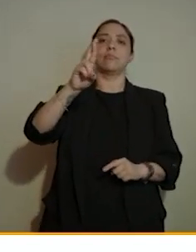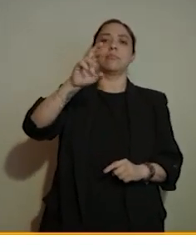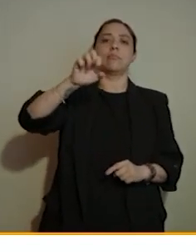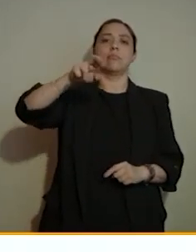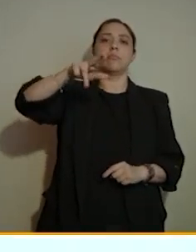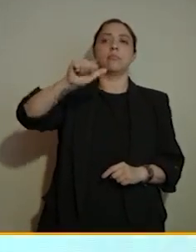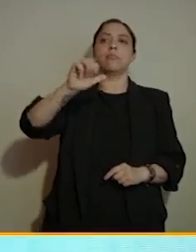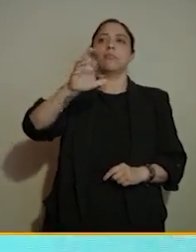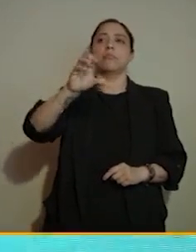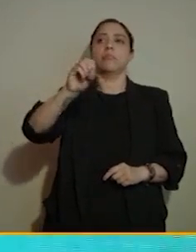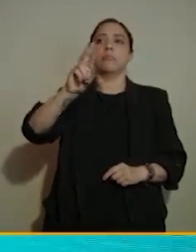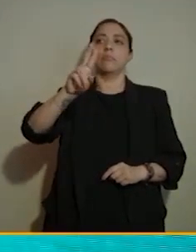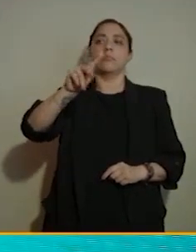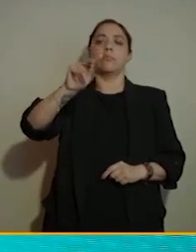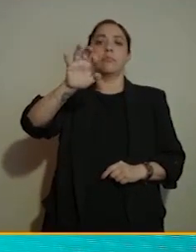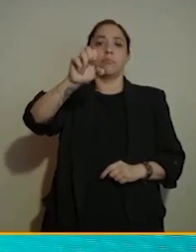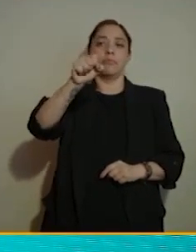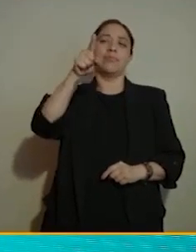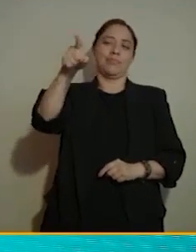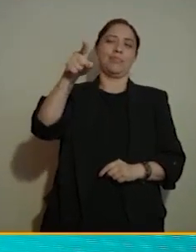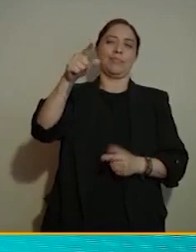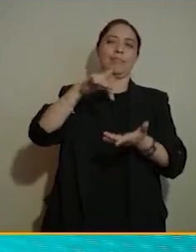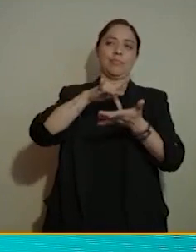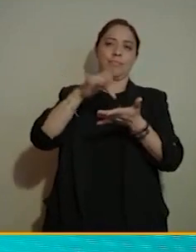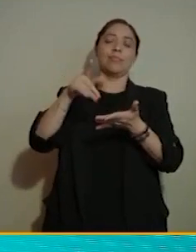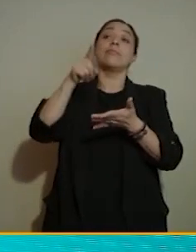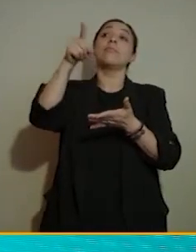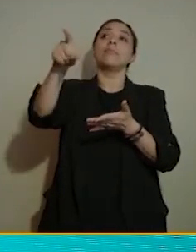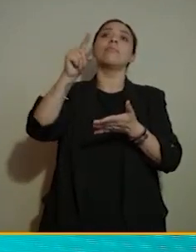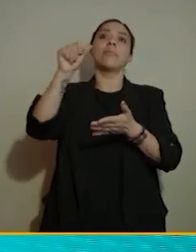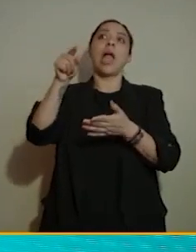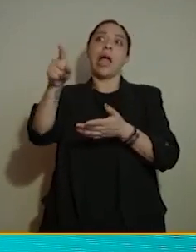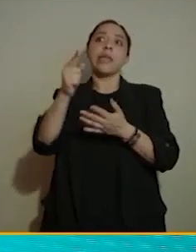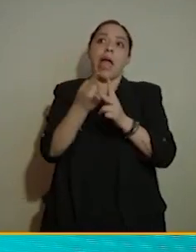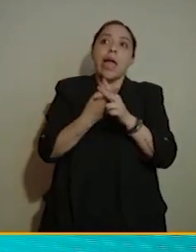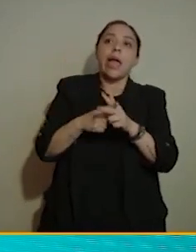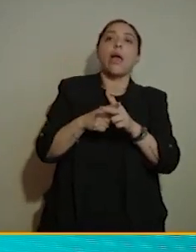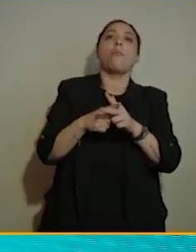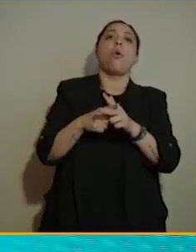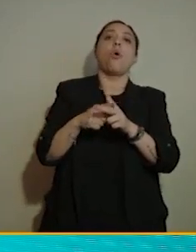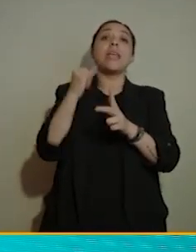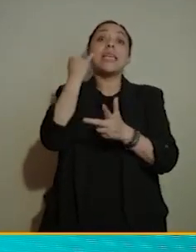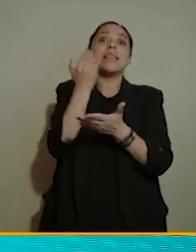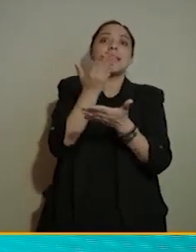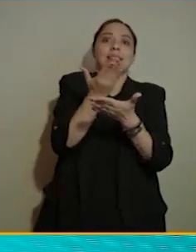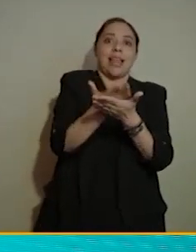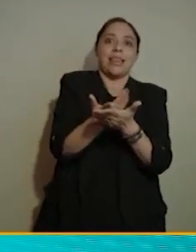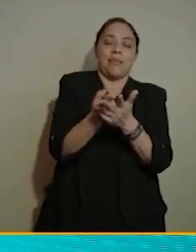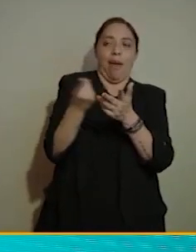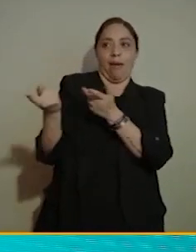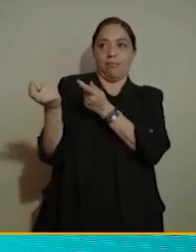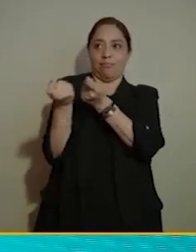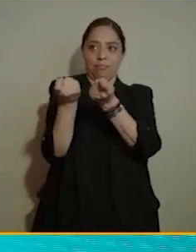la presentación. Ella es la coordinadora de esta iniciativa de